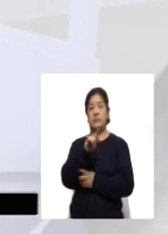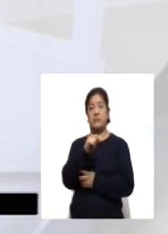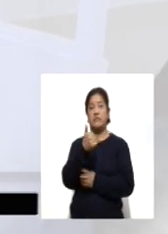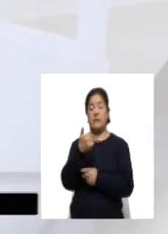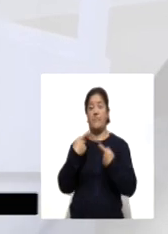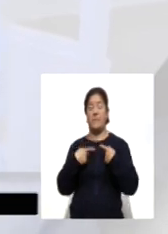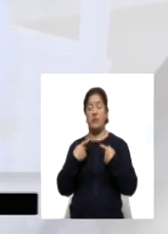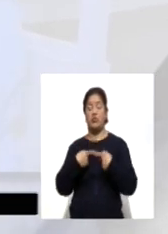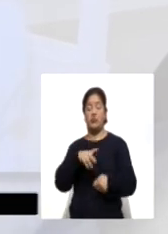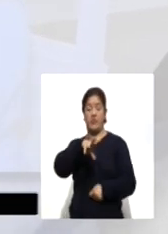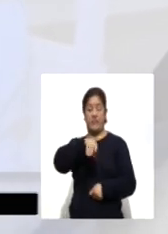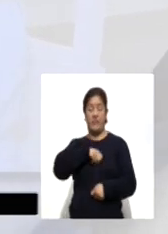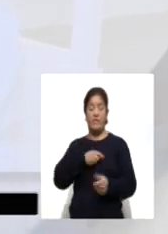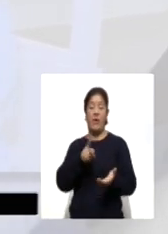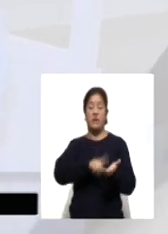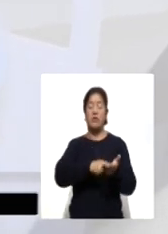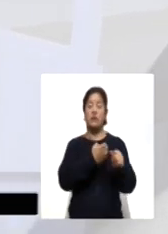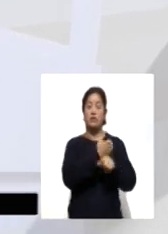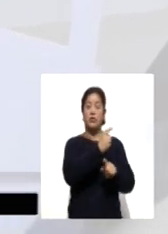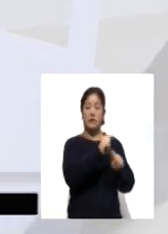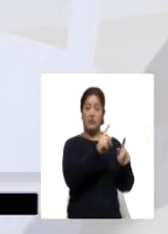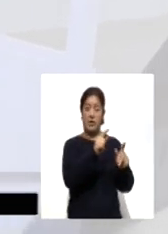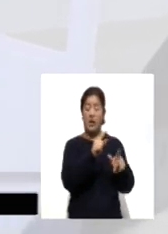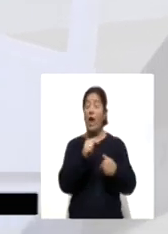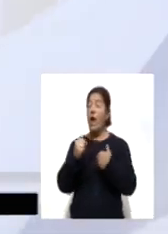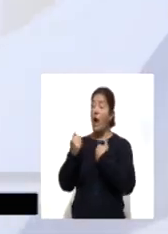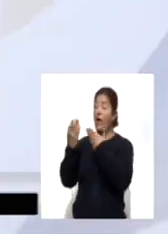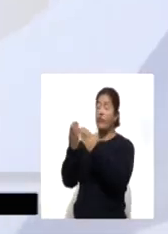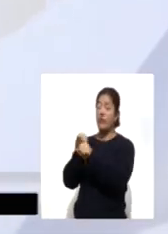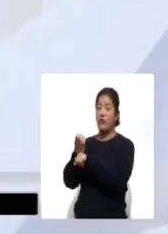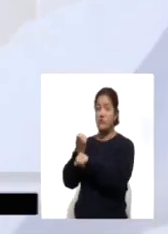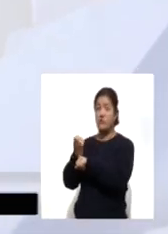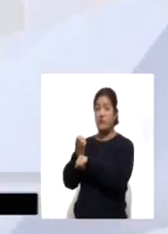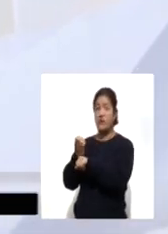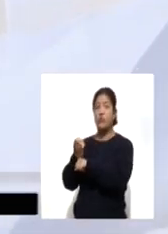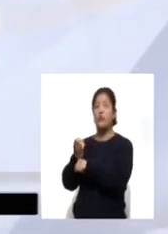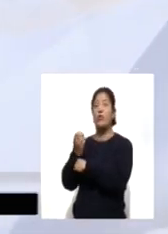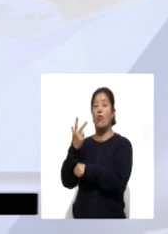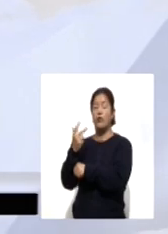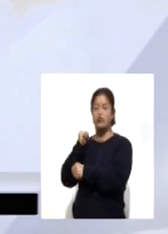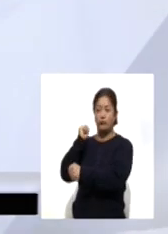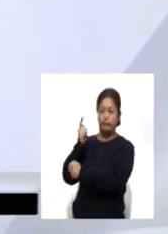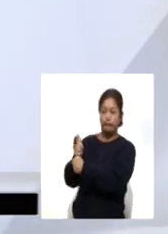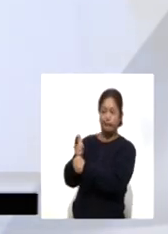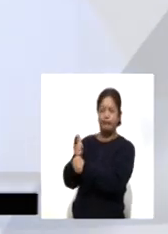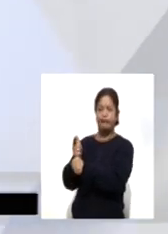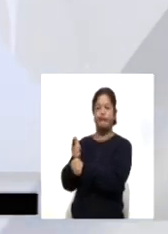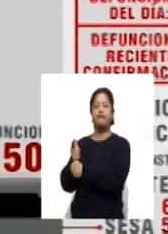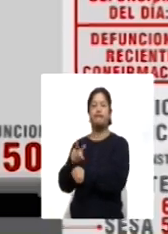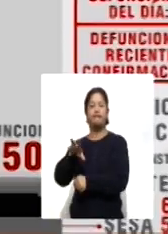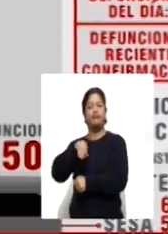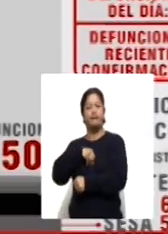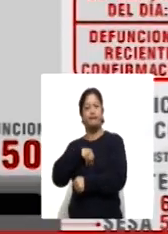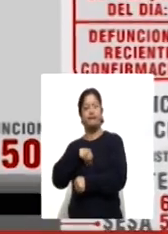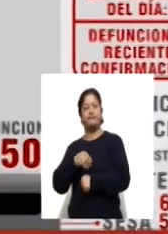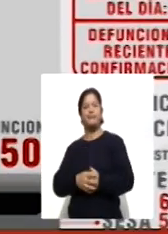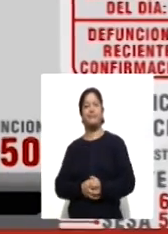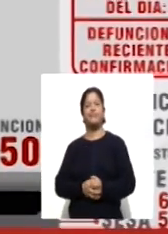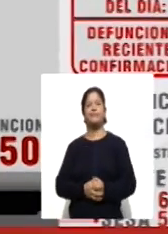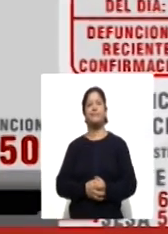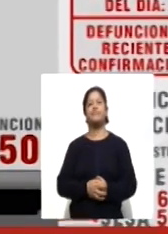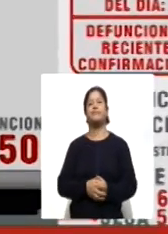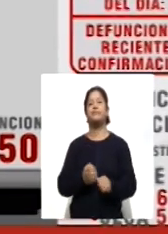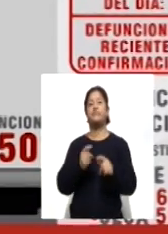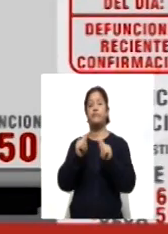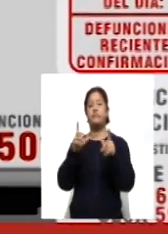76 casos positivos de COVID-19 de tlaxcaltecas identificados en el estado y 8 en otras entidades. De esta manera,